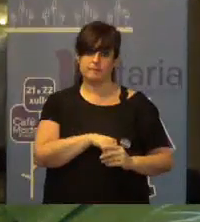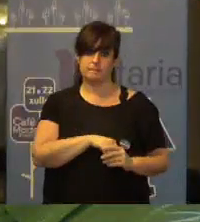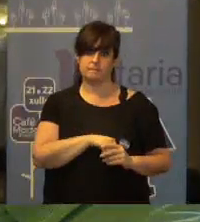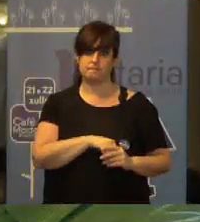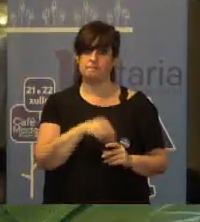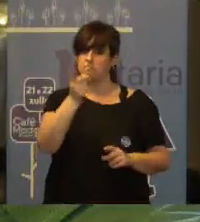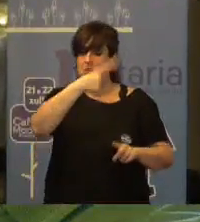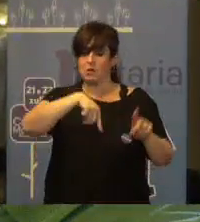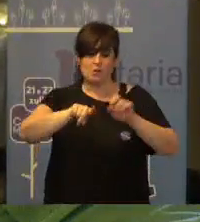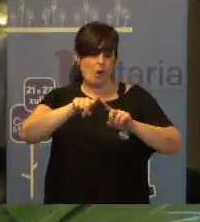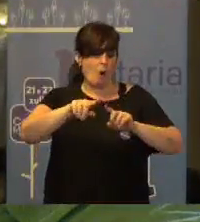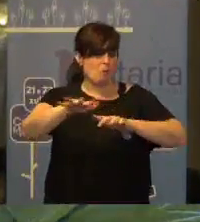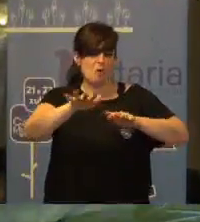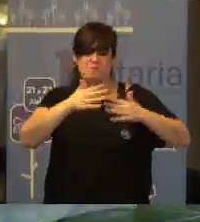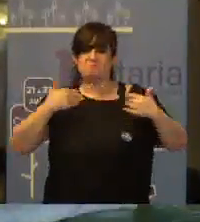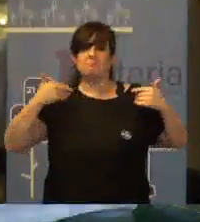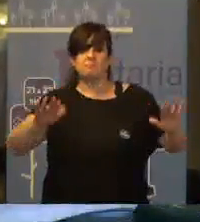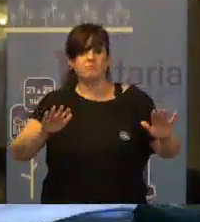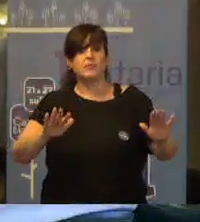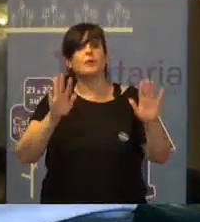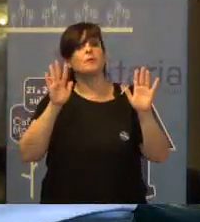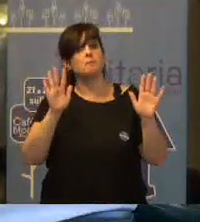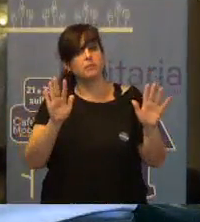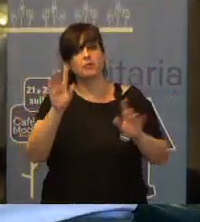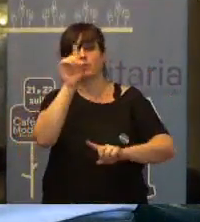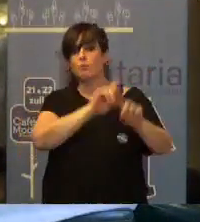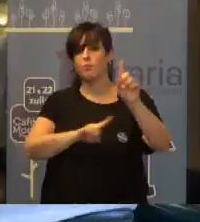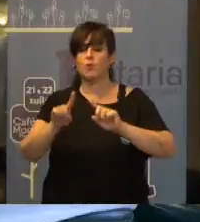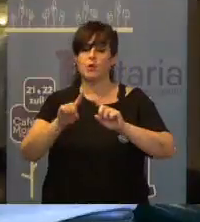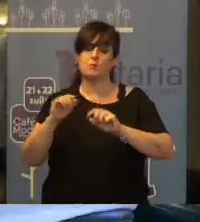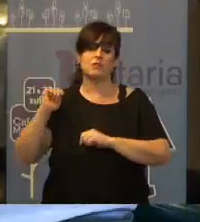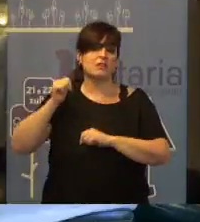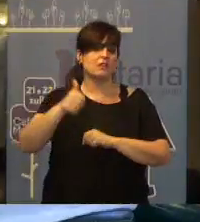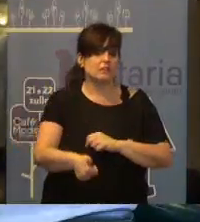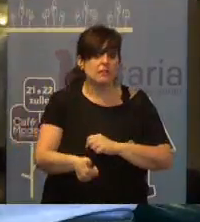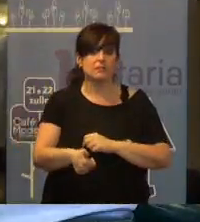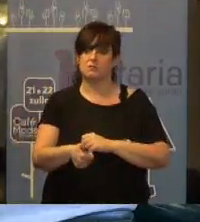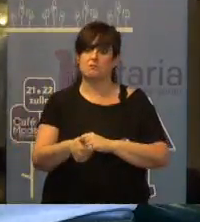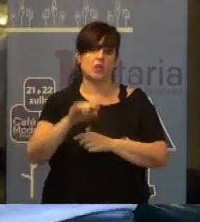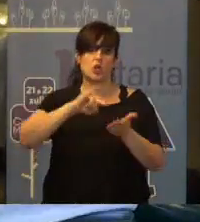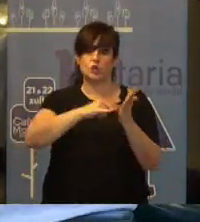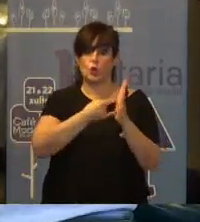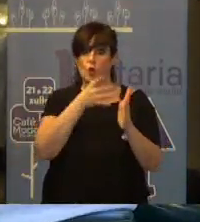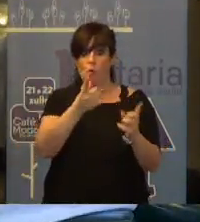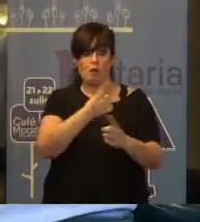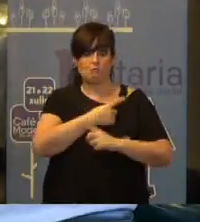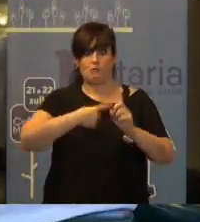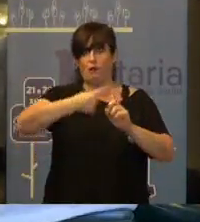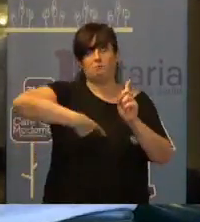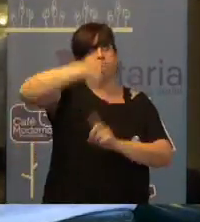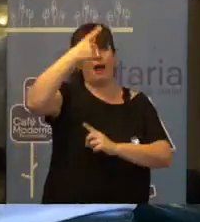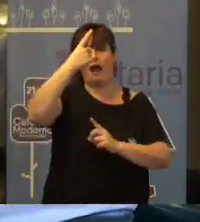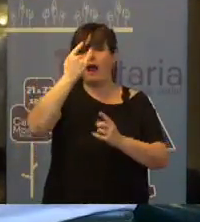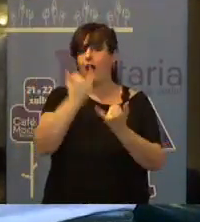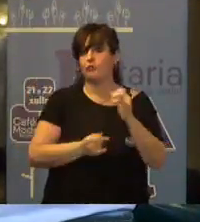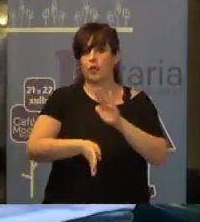Movamos todos os marcos que queramos, pero démoslle solución aos problemas de que, por exemplo, temos un nivel de paro elevadísimo e sigue sendo aí. E que hai xente